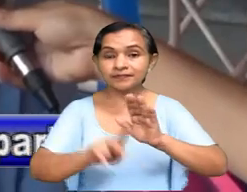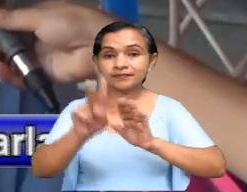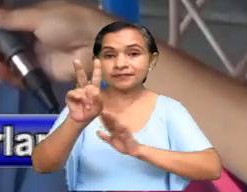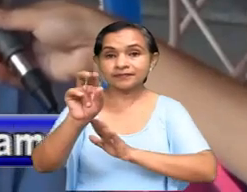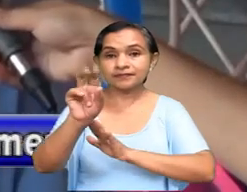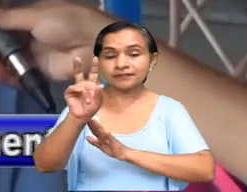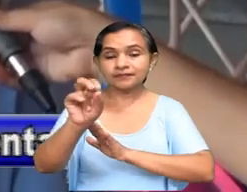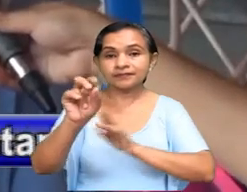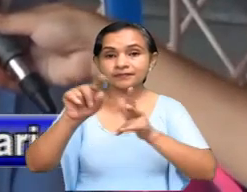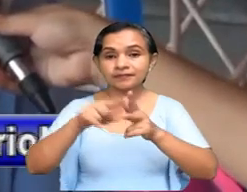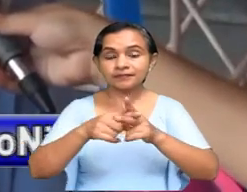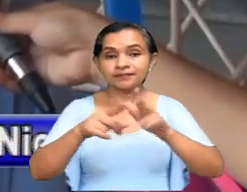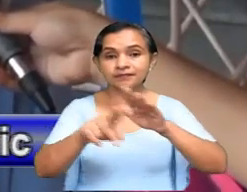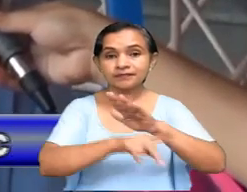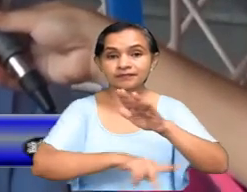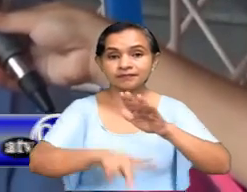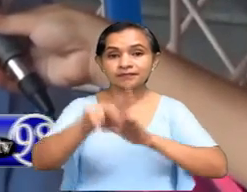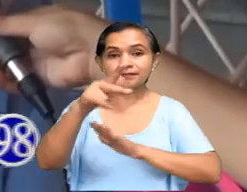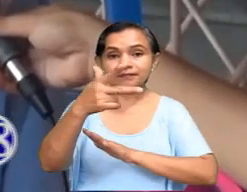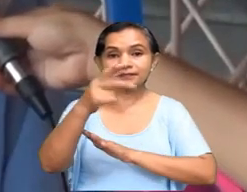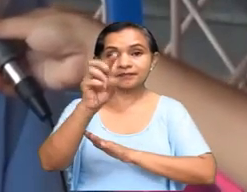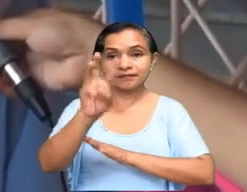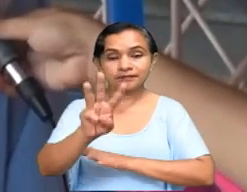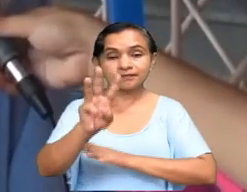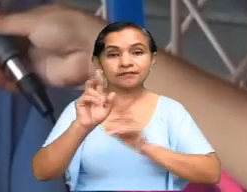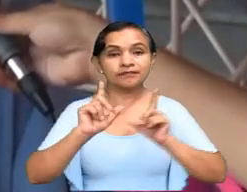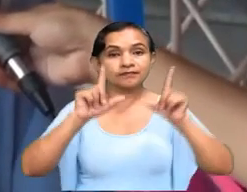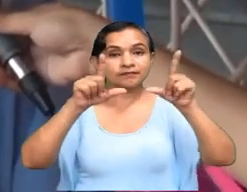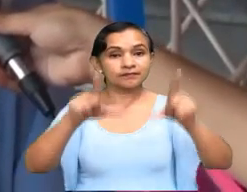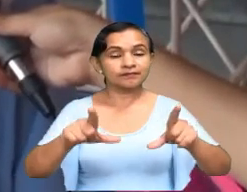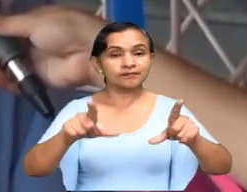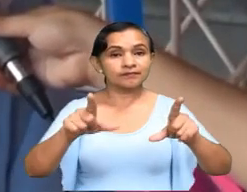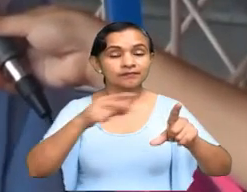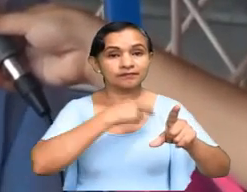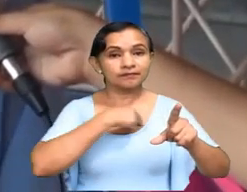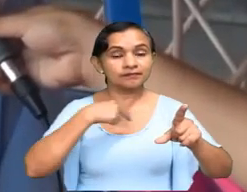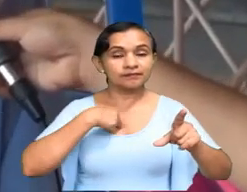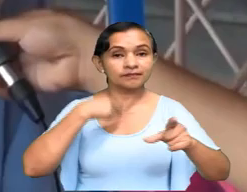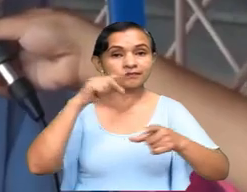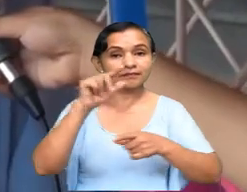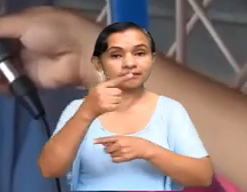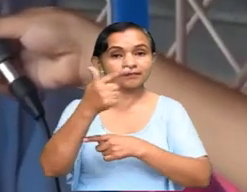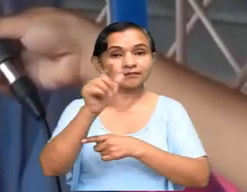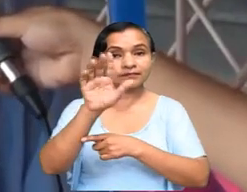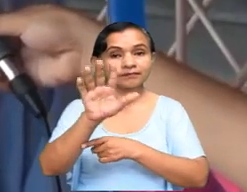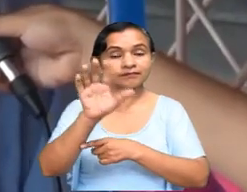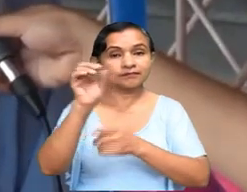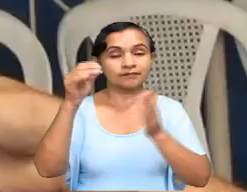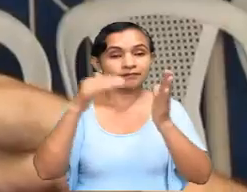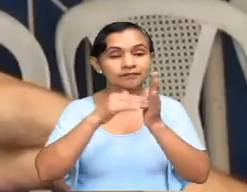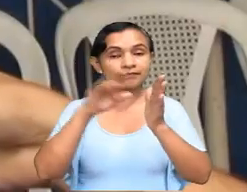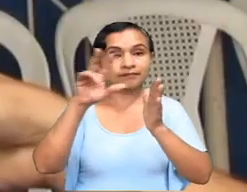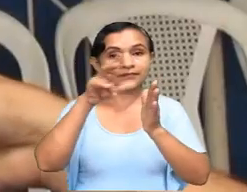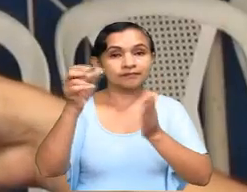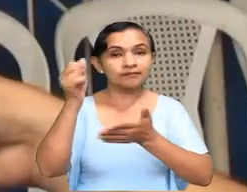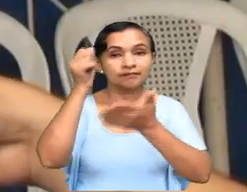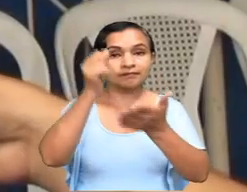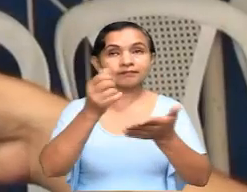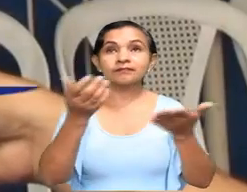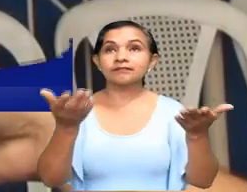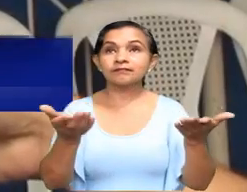niños de educación inicial, para un total de 83 niños, una matrícula. Será una inversión de 750 mil córdoba, pues.